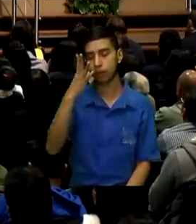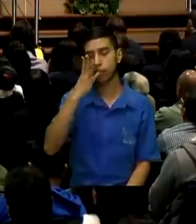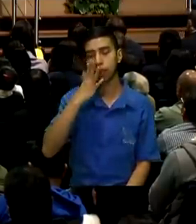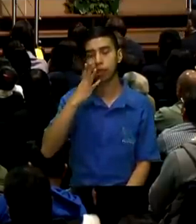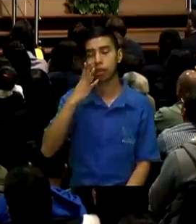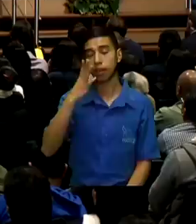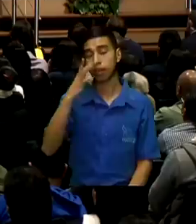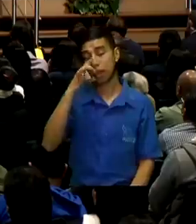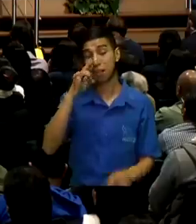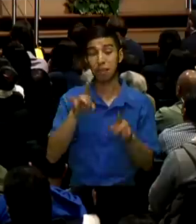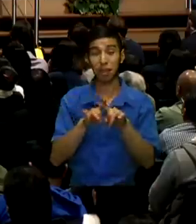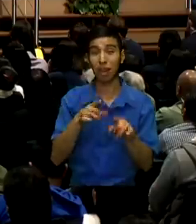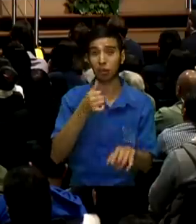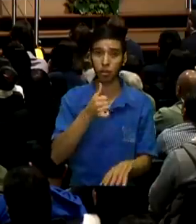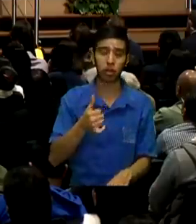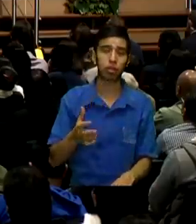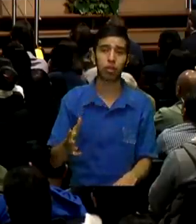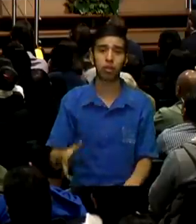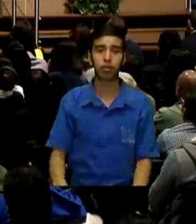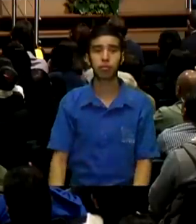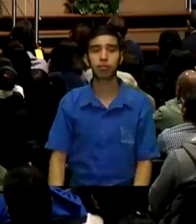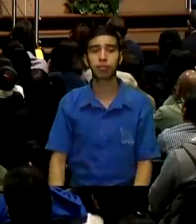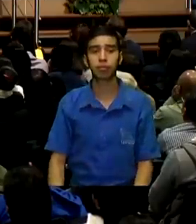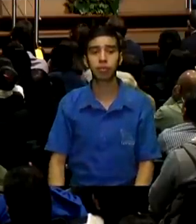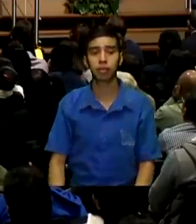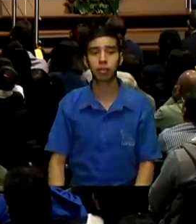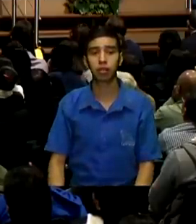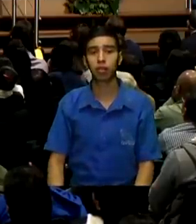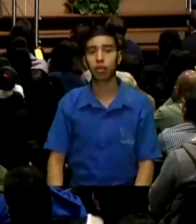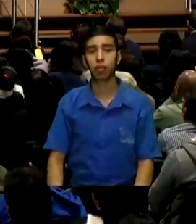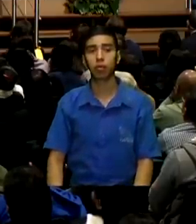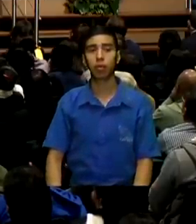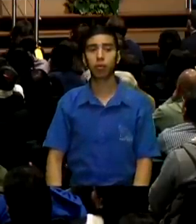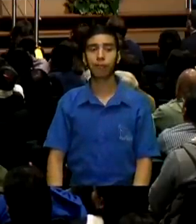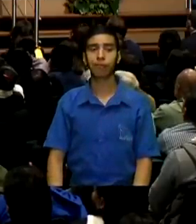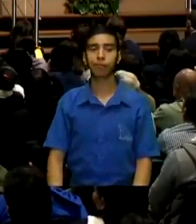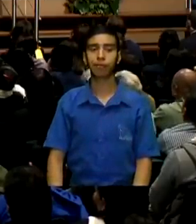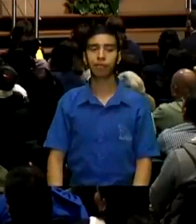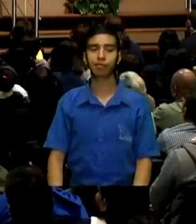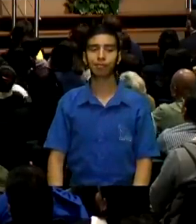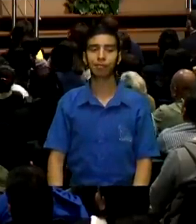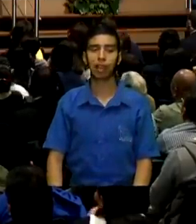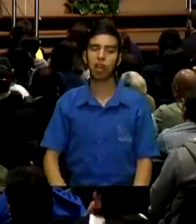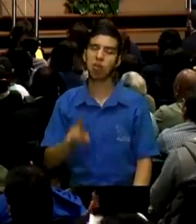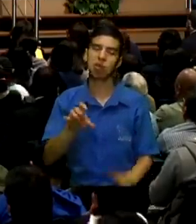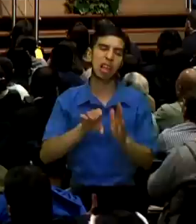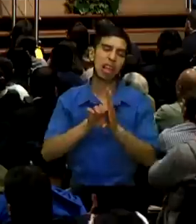que sea marido de una sola mujer. Y, señor, se me atraviesan todas y me ruegan.